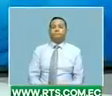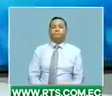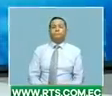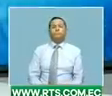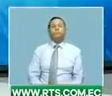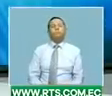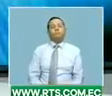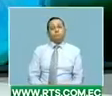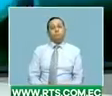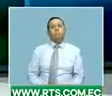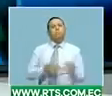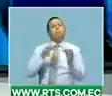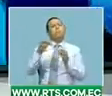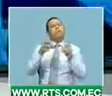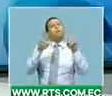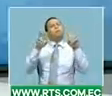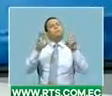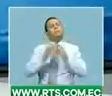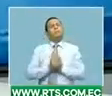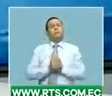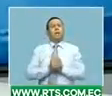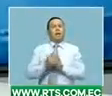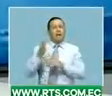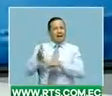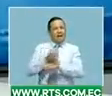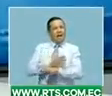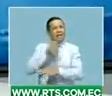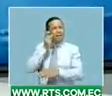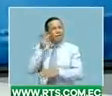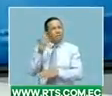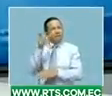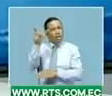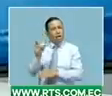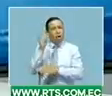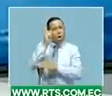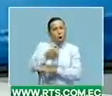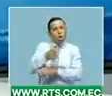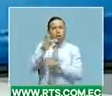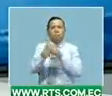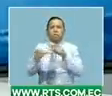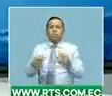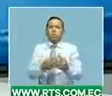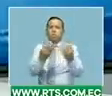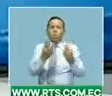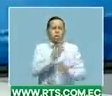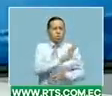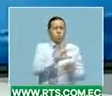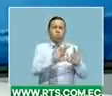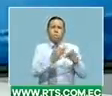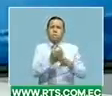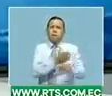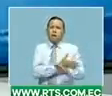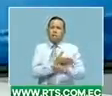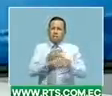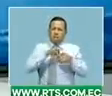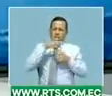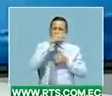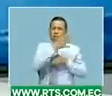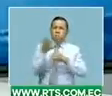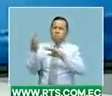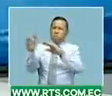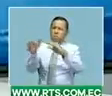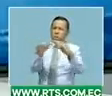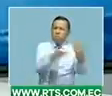También les contamos que continúa la exhumación de cuerpos dispuesto por la Fiscalía para determinar la identidad de los fallecidos durante los meses